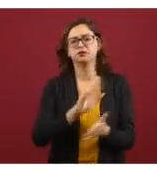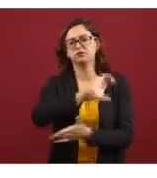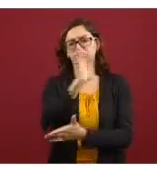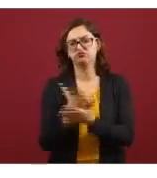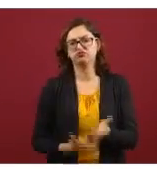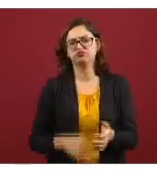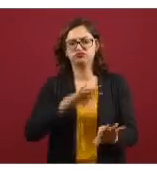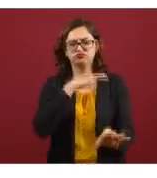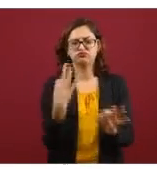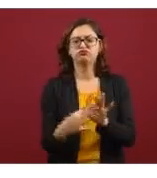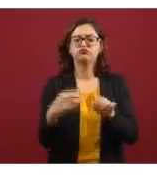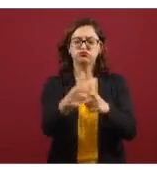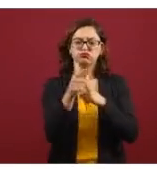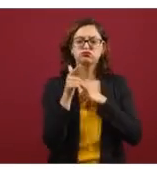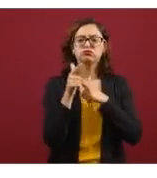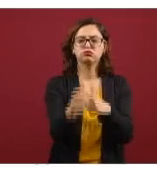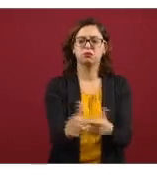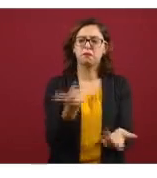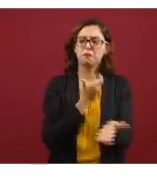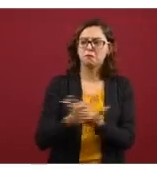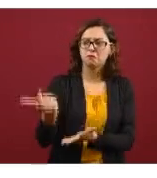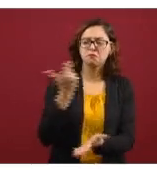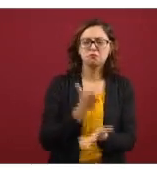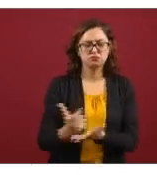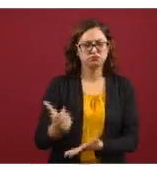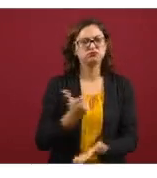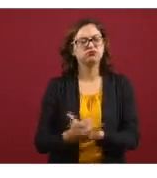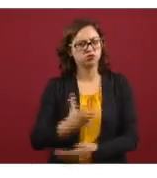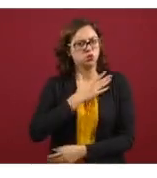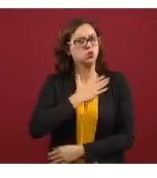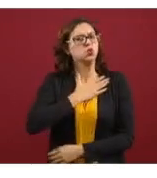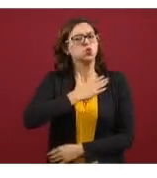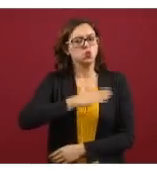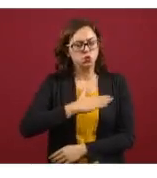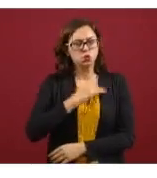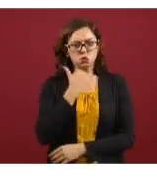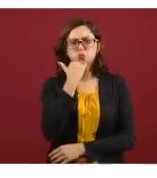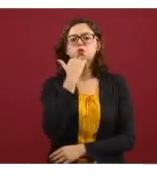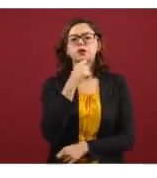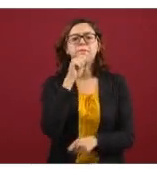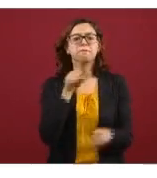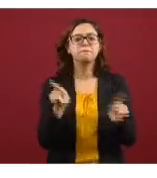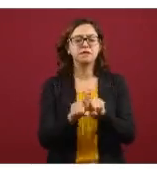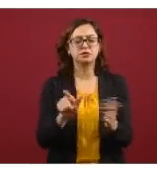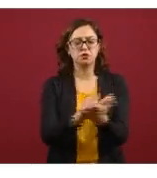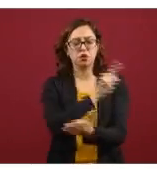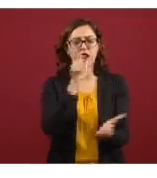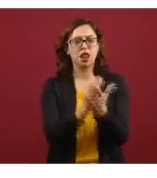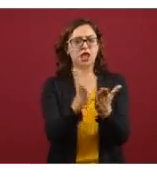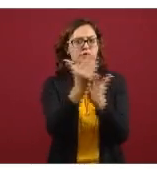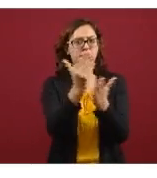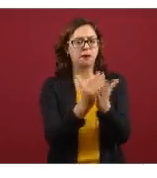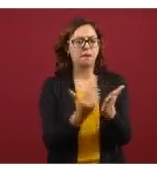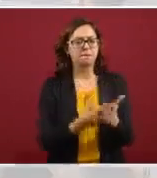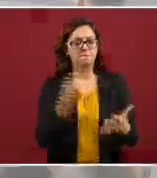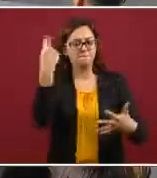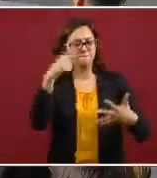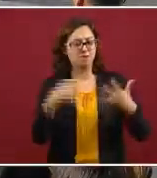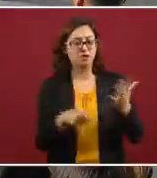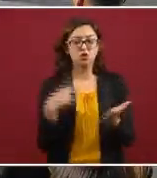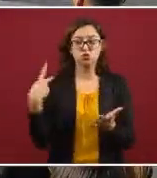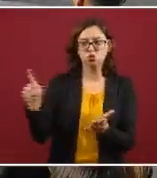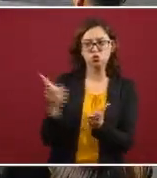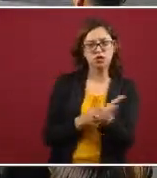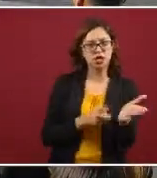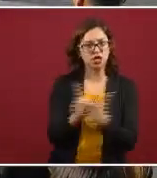y vamos a otorgar una remuneración digna y prestaciones conforme a la ley que hoy no tienen esos